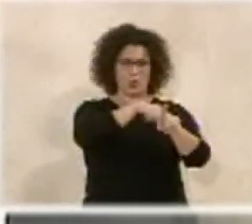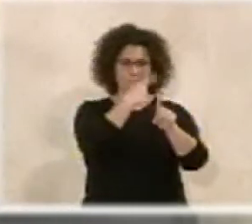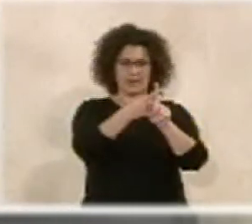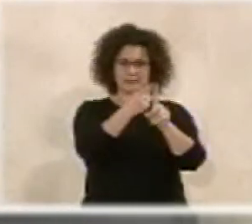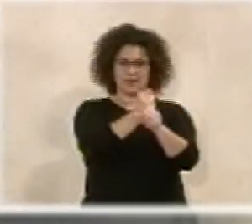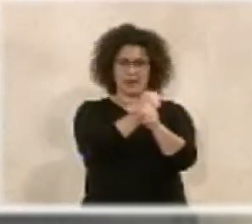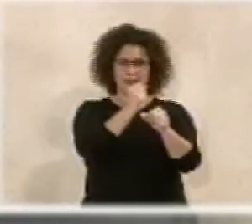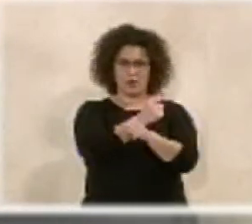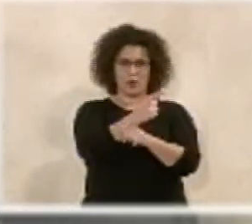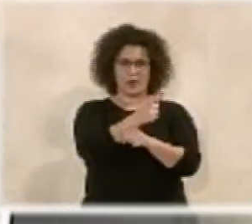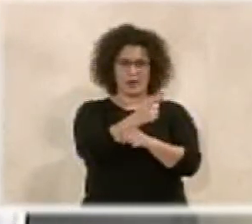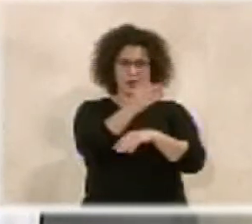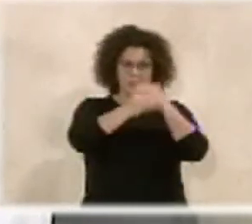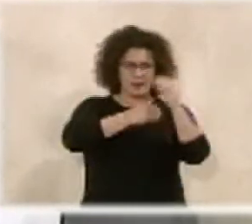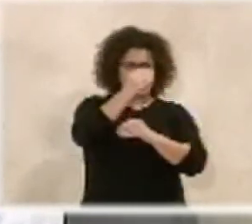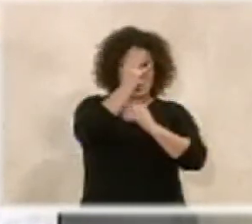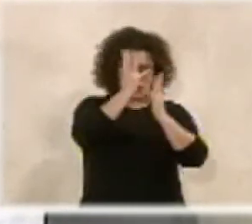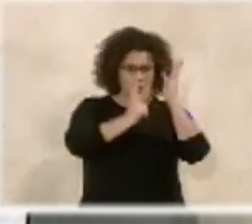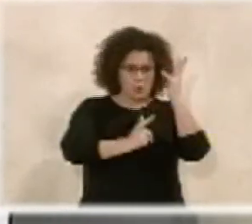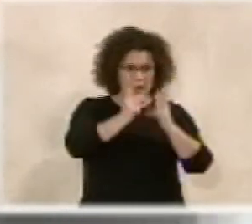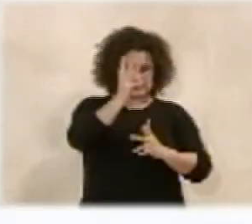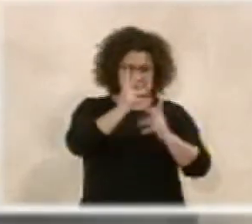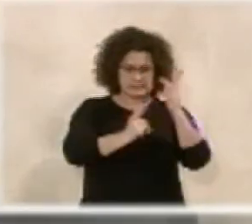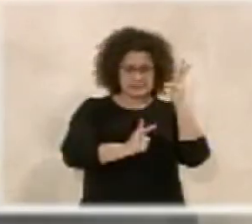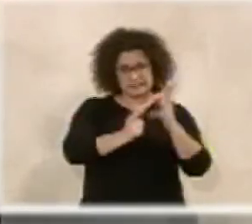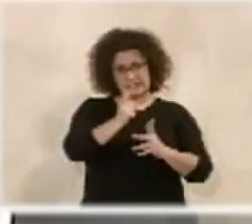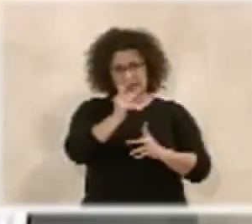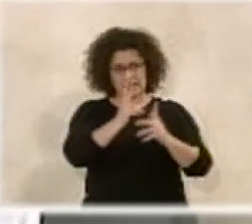trabajadoras, haciendo cuentas,